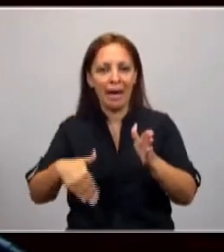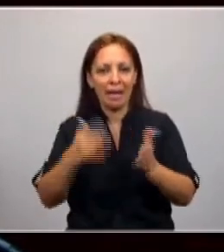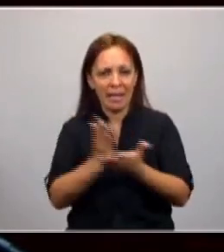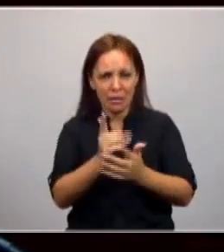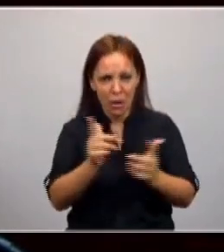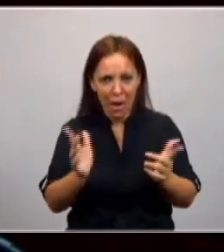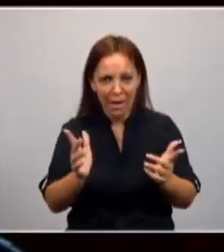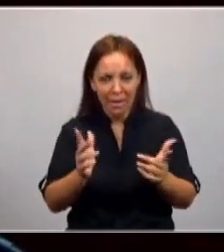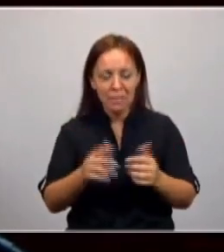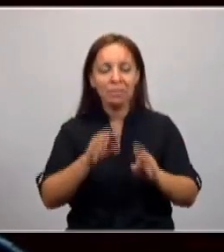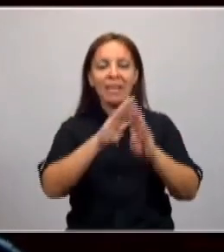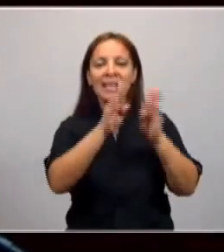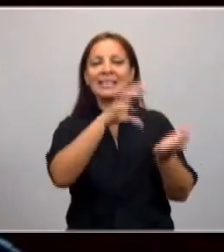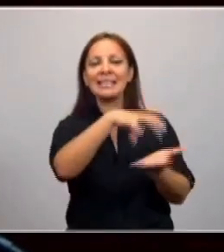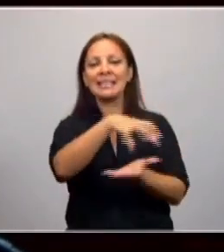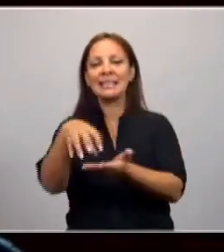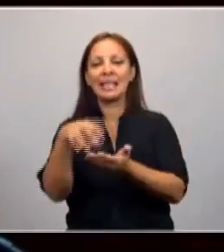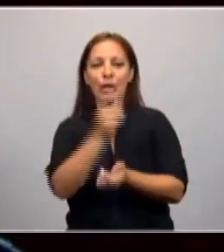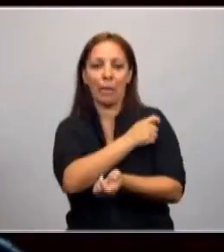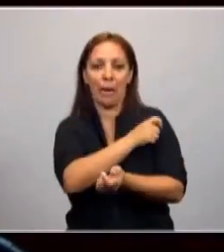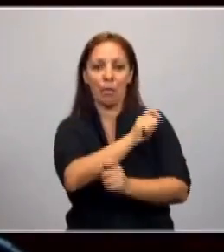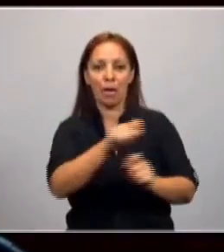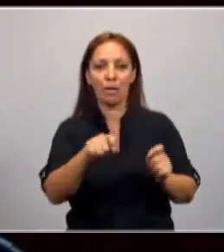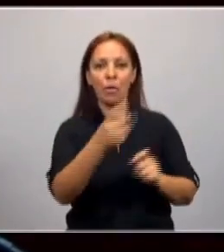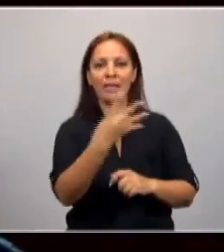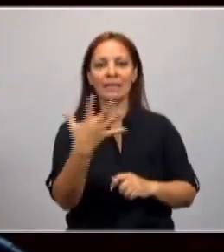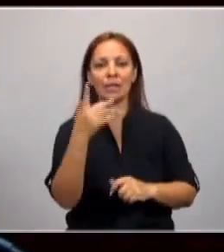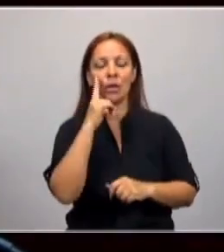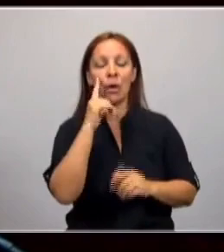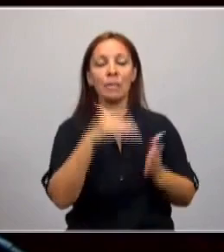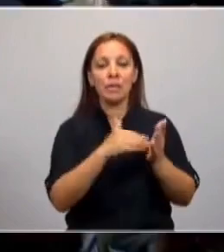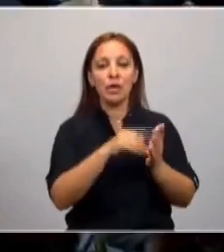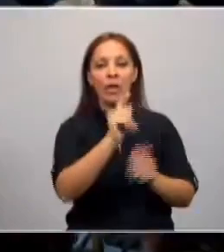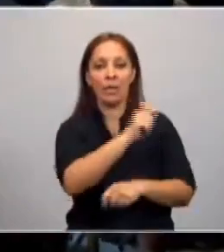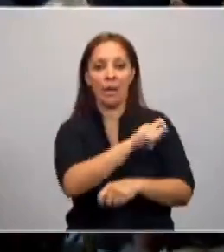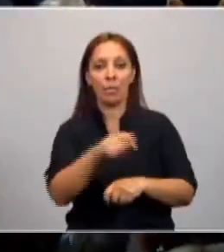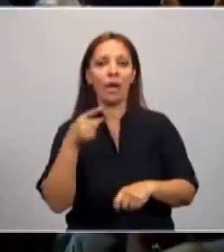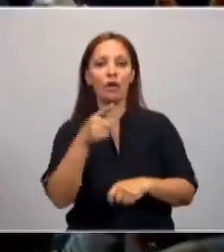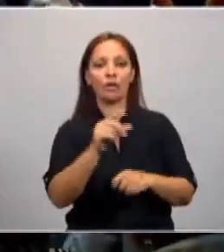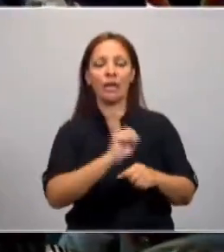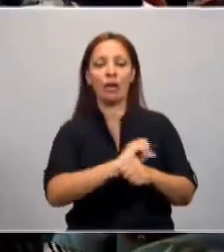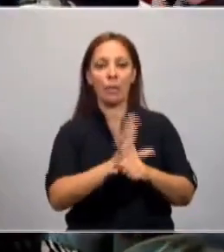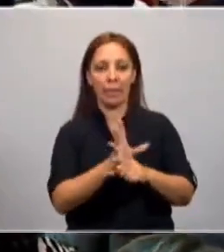vacunatorios se aplicaron más de 45 millones de vacunas contra el COVID.